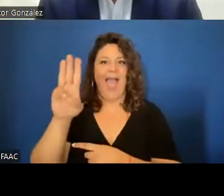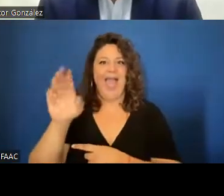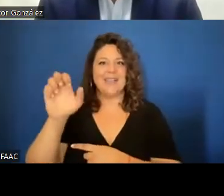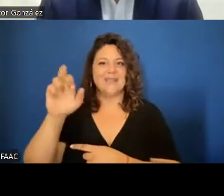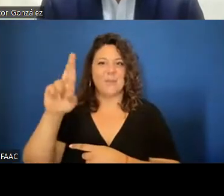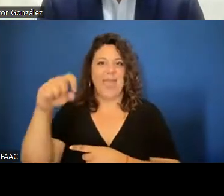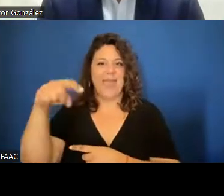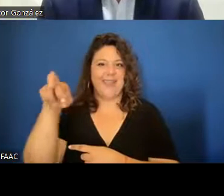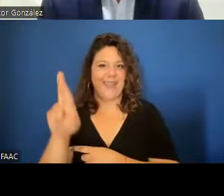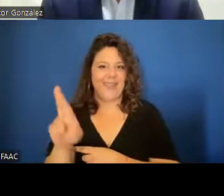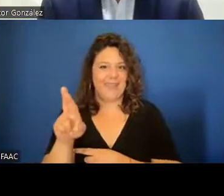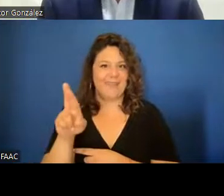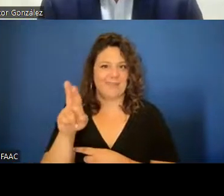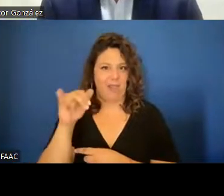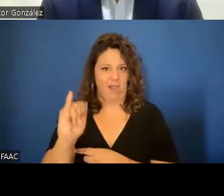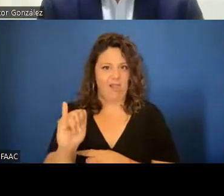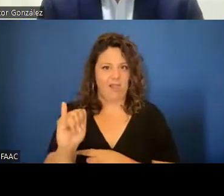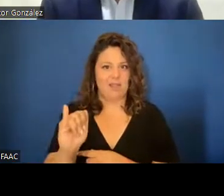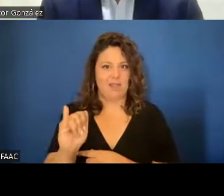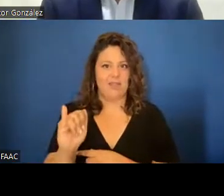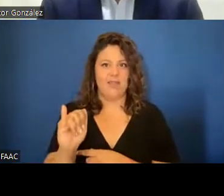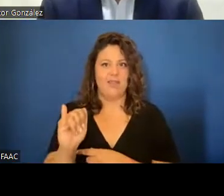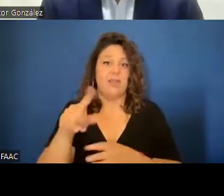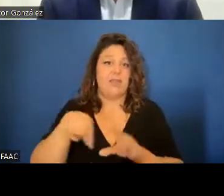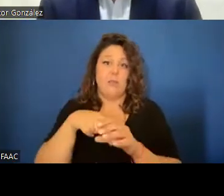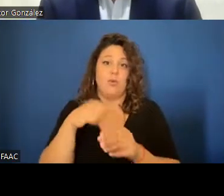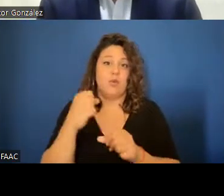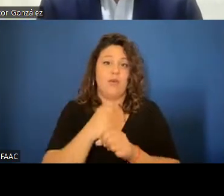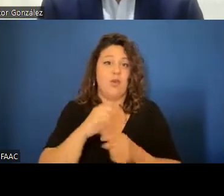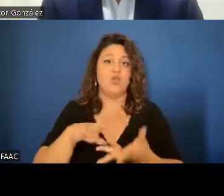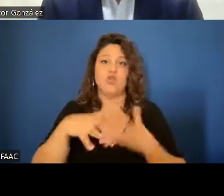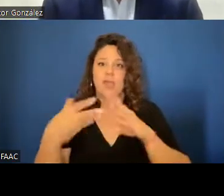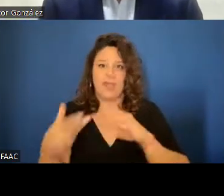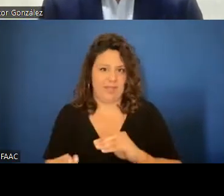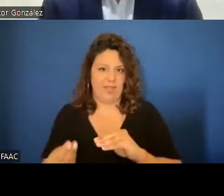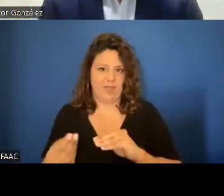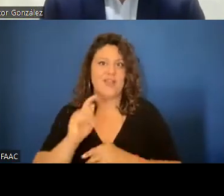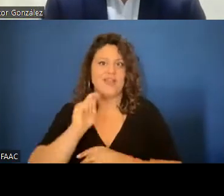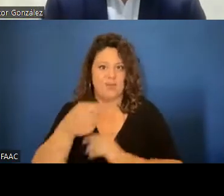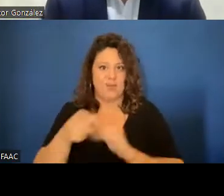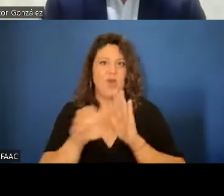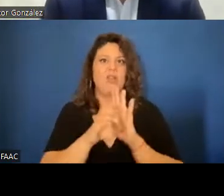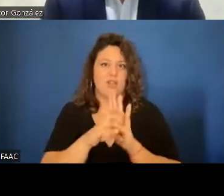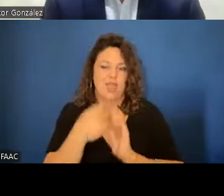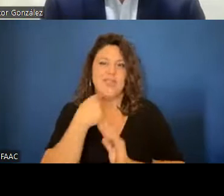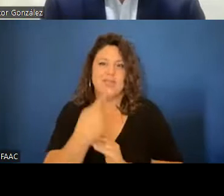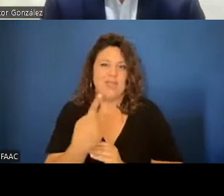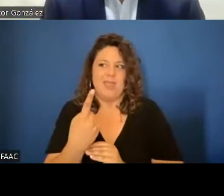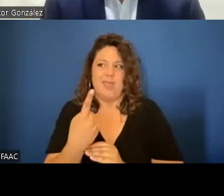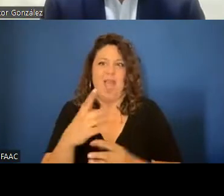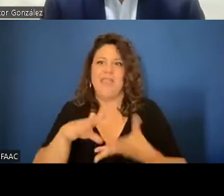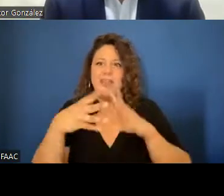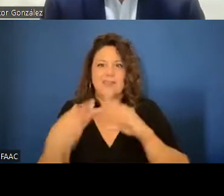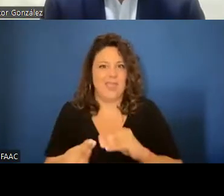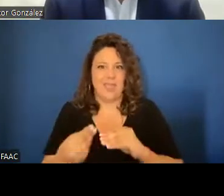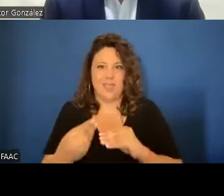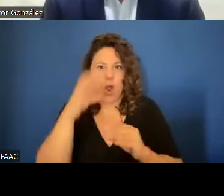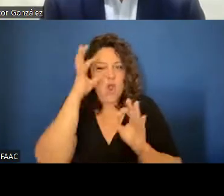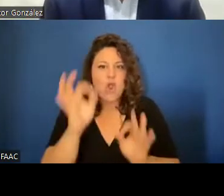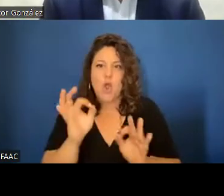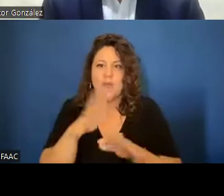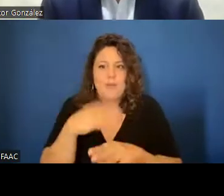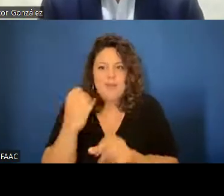estoy equivocado, una de las novedades de la ley es sobre la carga de la prueba, ¿no? Cuando se produce esa situación de discriminación, ¿cuál es